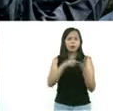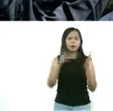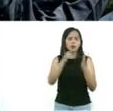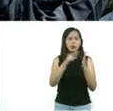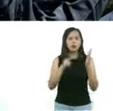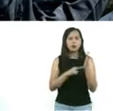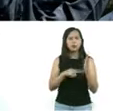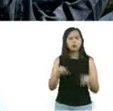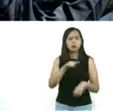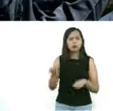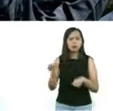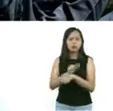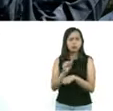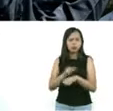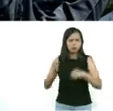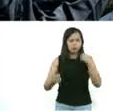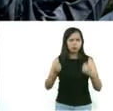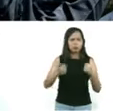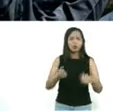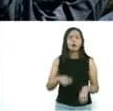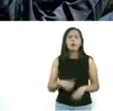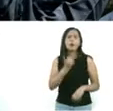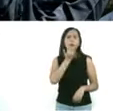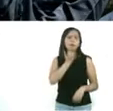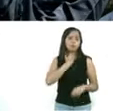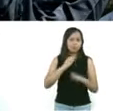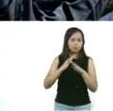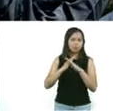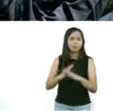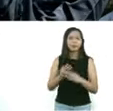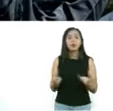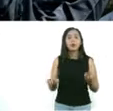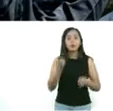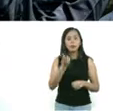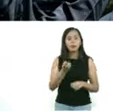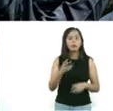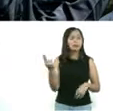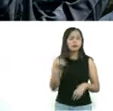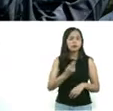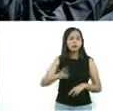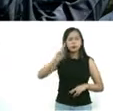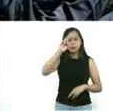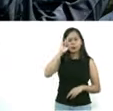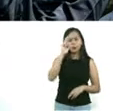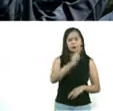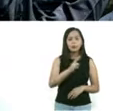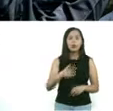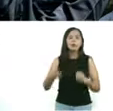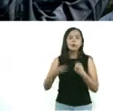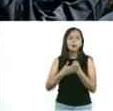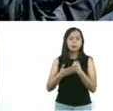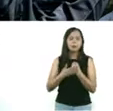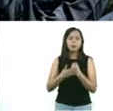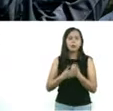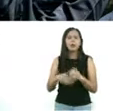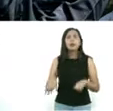e itinerantes para realizar pruebas de alcoholemia, por lo que se pide a la ciudadanía respetar las restricciones sobre el consumo de alcohol y